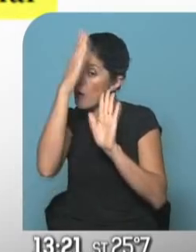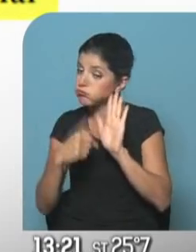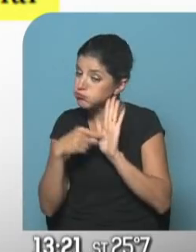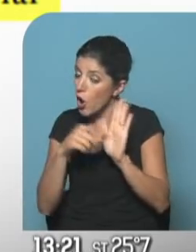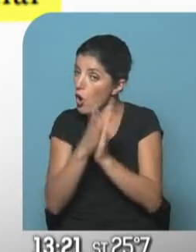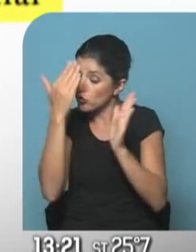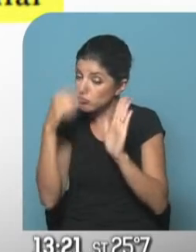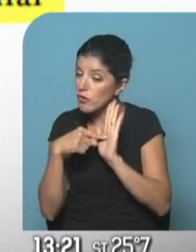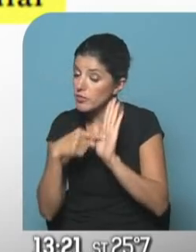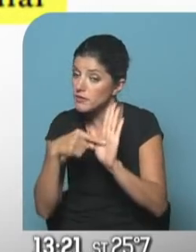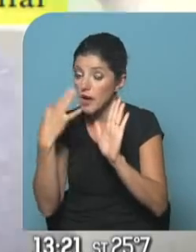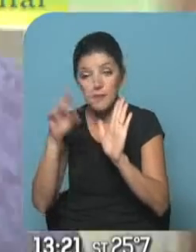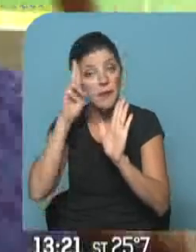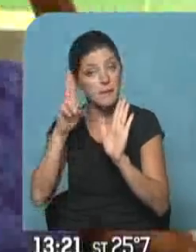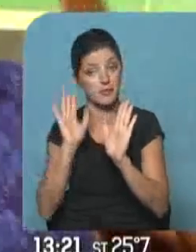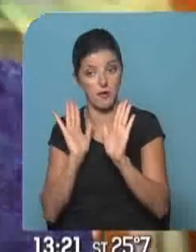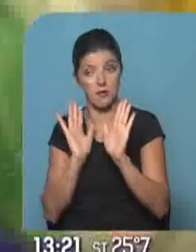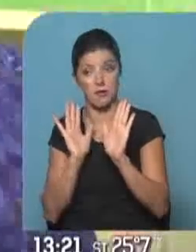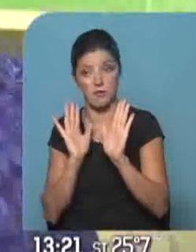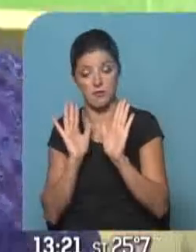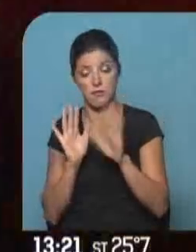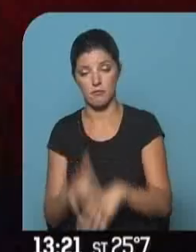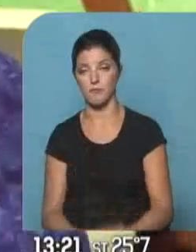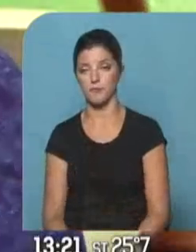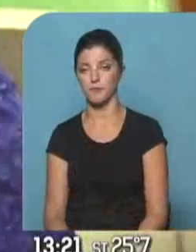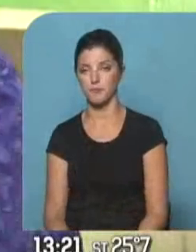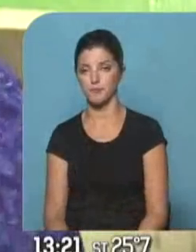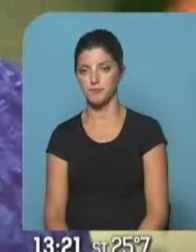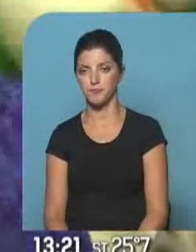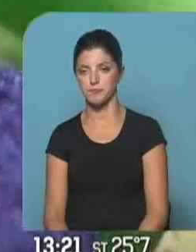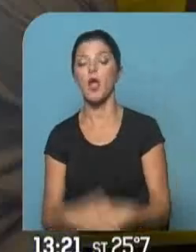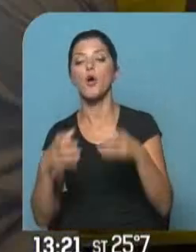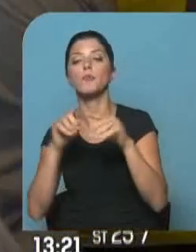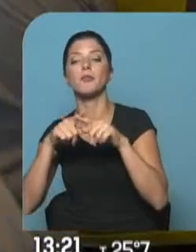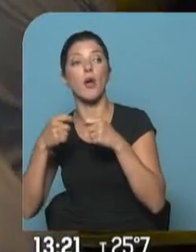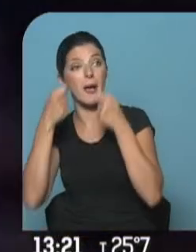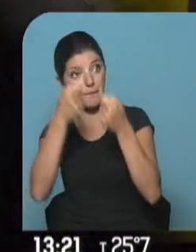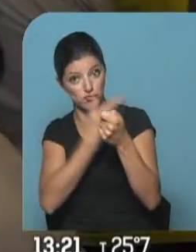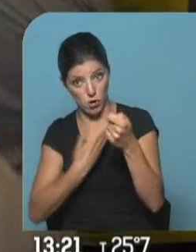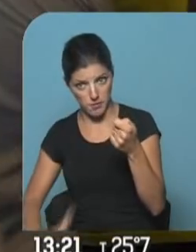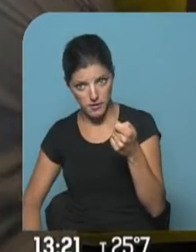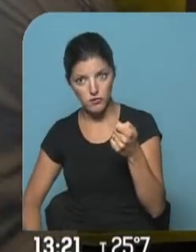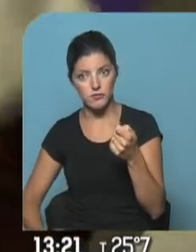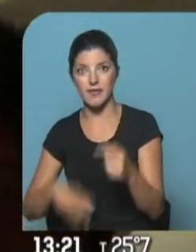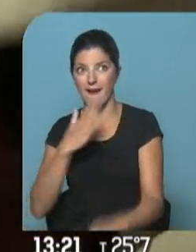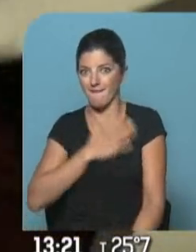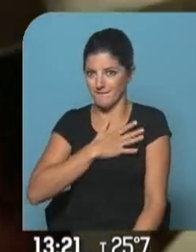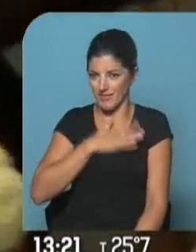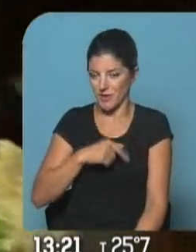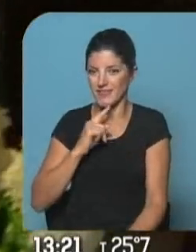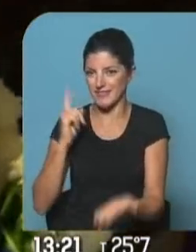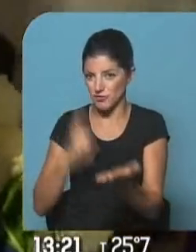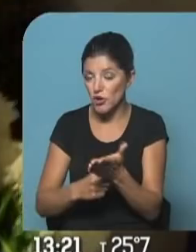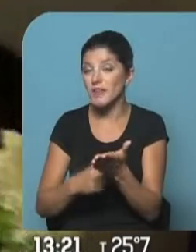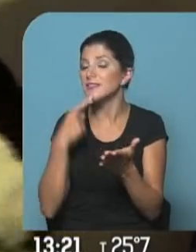constitucional establece para su enmienda. El oficialismo, por su parte, festejó el fallo y mantiene la línea argumental de que